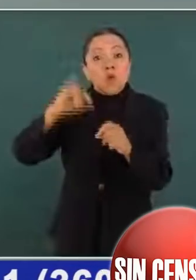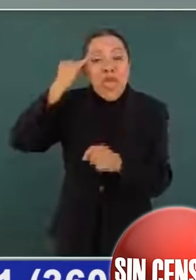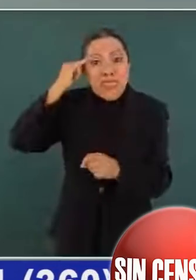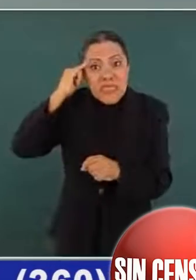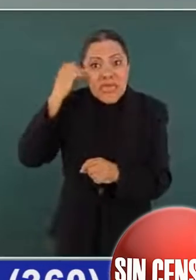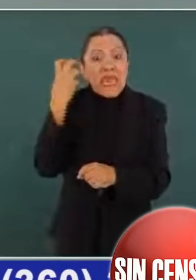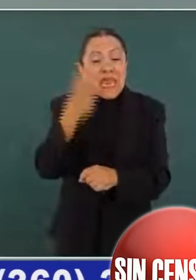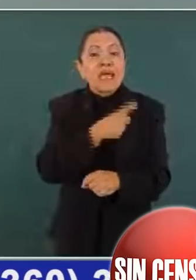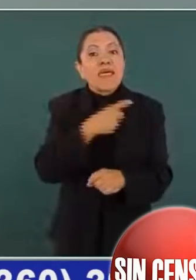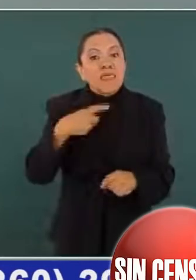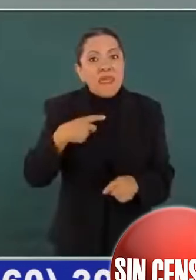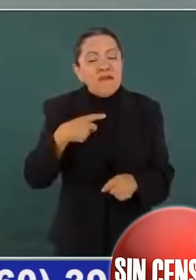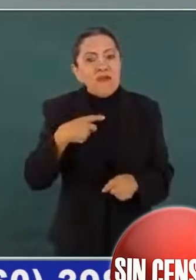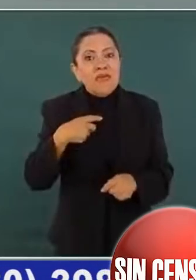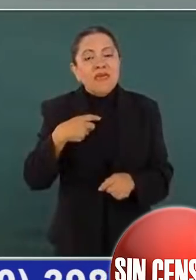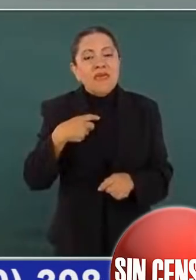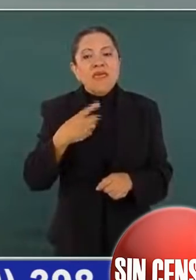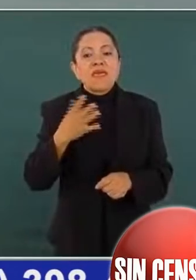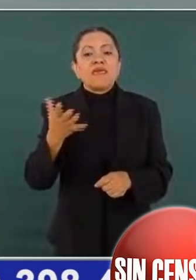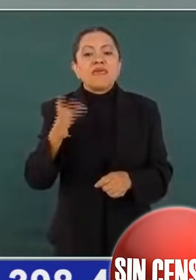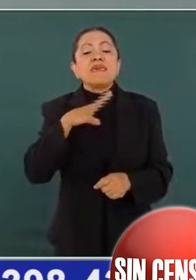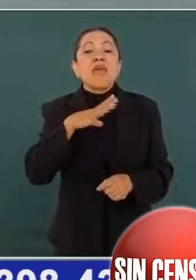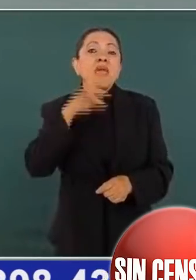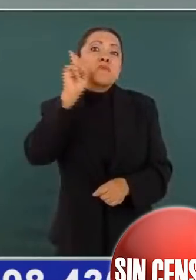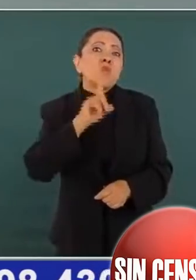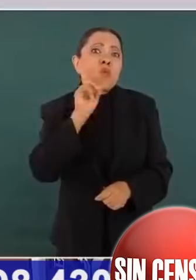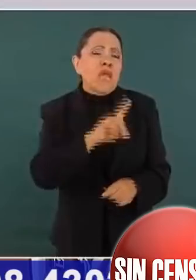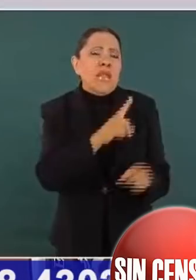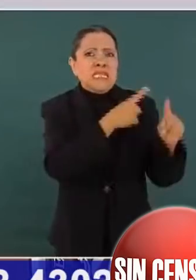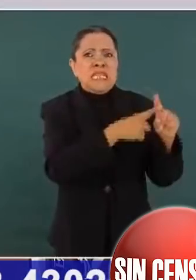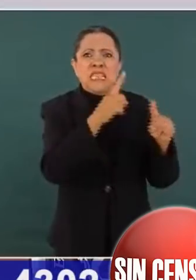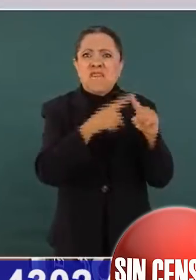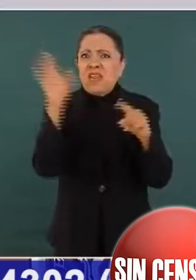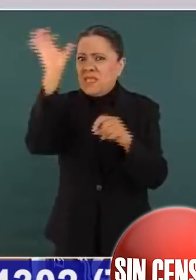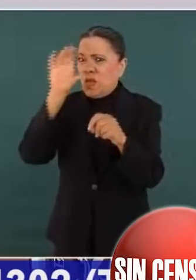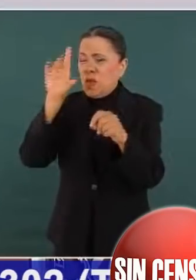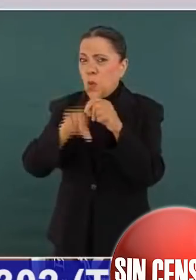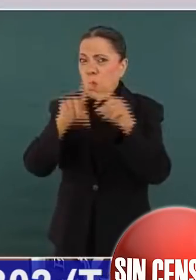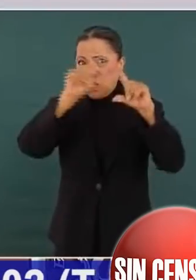en las distintas culturas